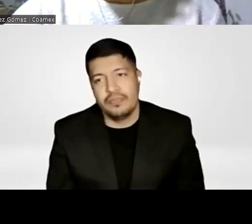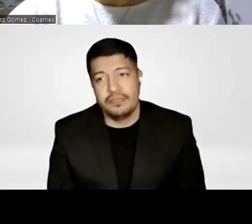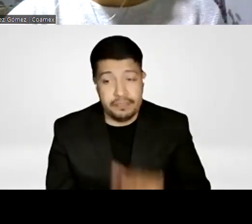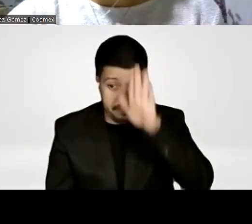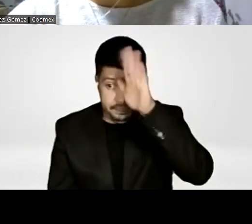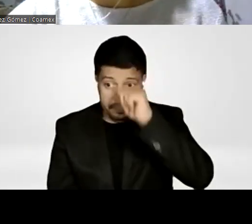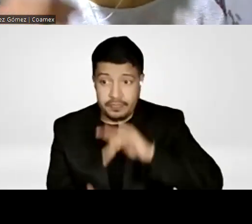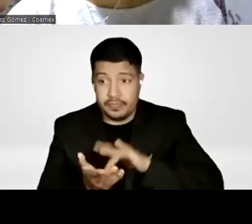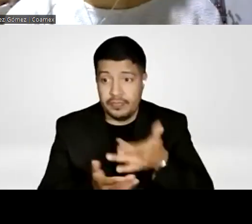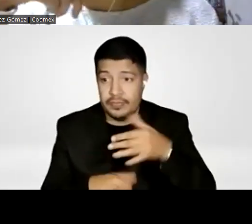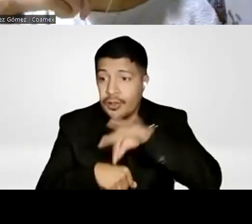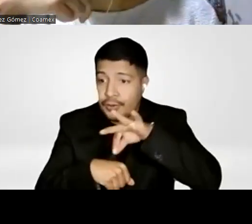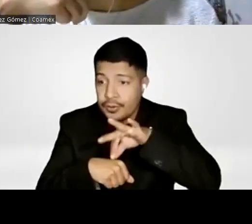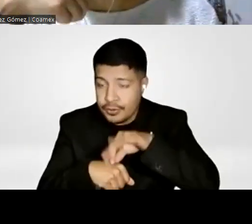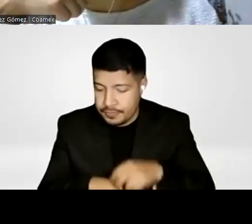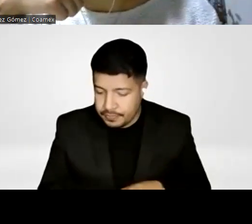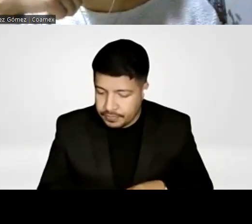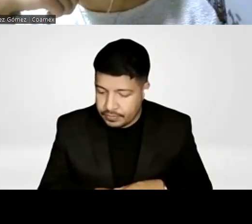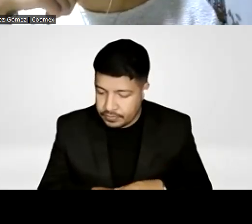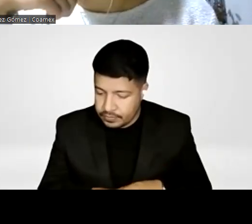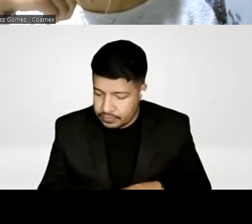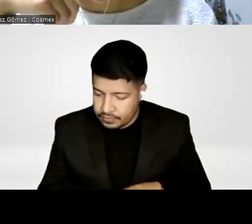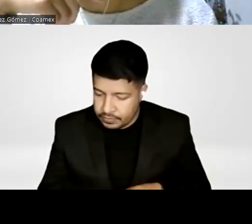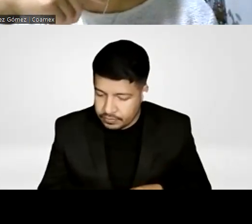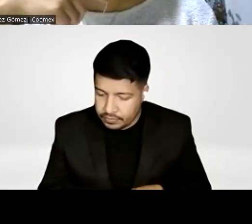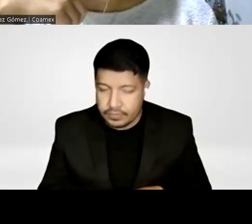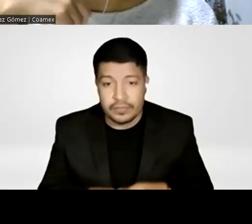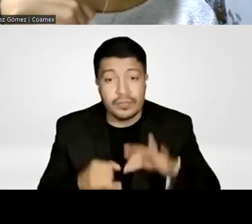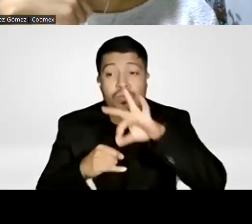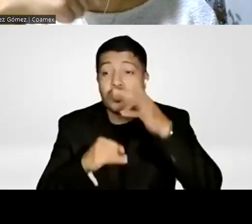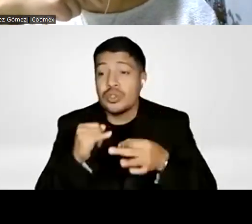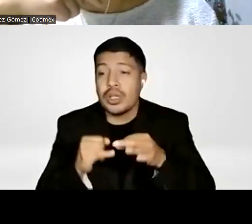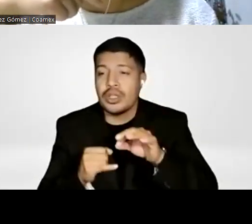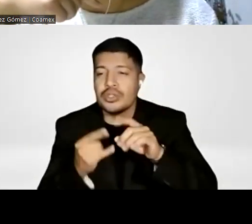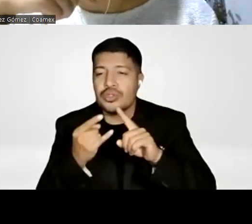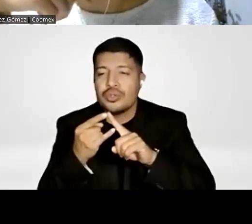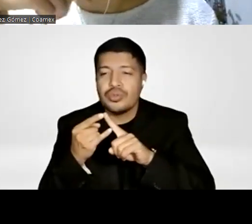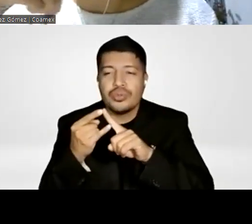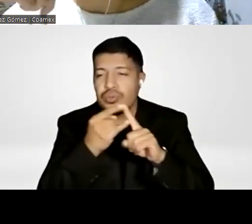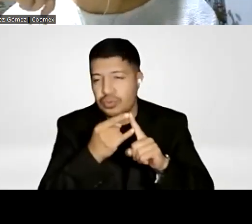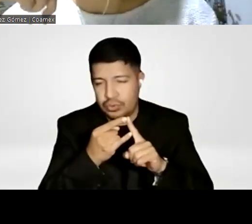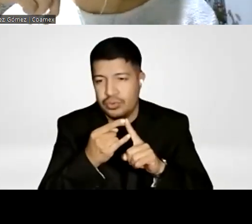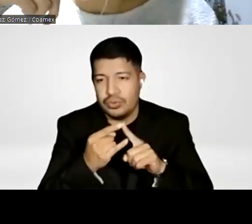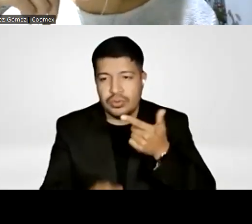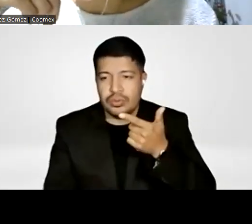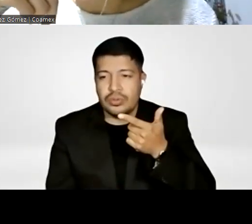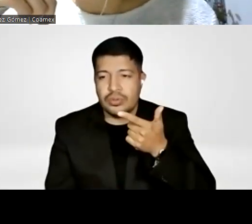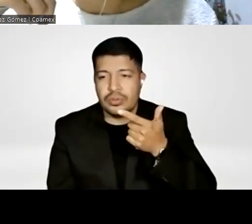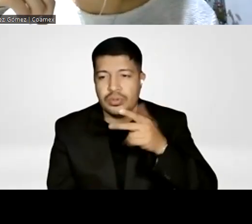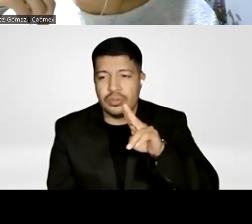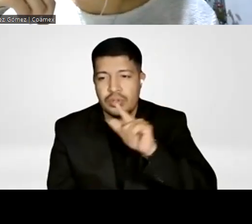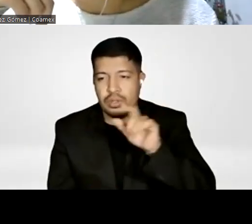gracias, doctor. Y paso entonces una última pregunta que nos llega por Zoom de Guillermo Hernández, que nos dice,